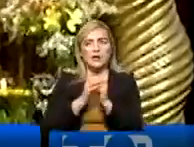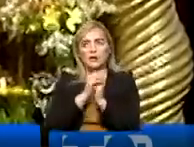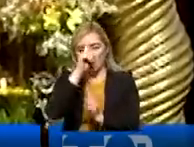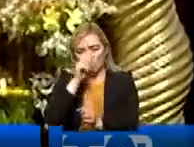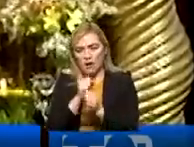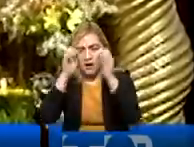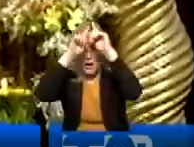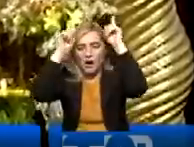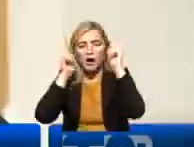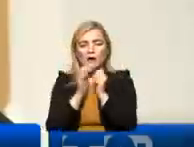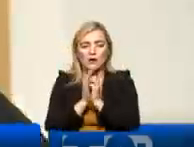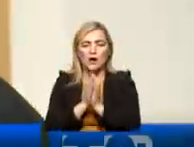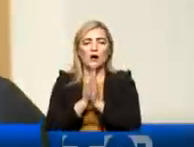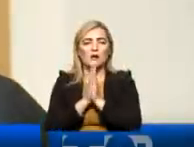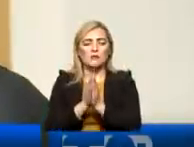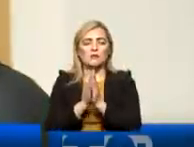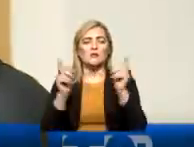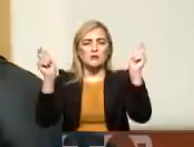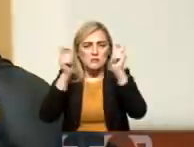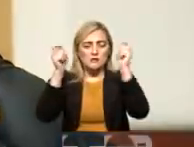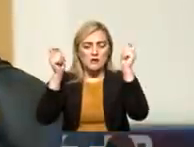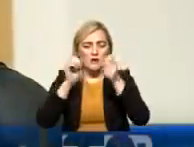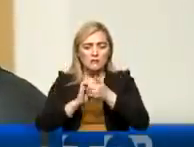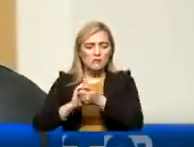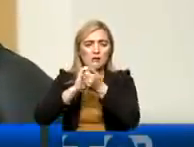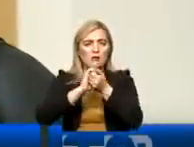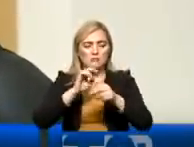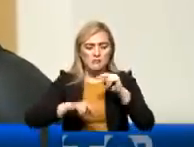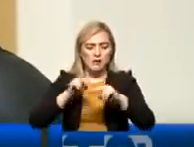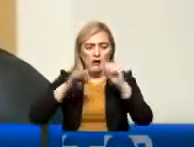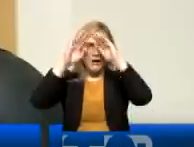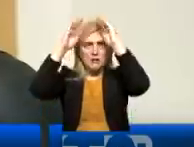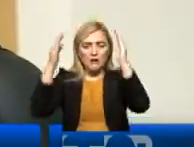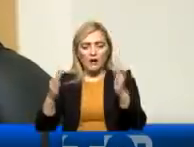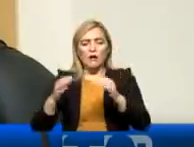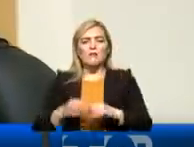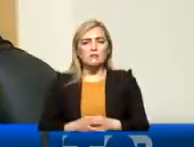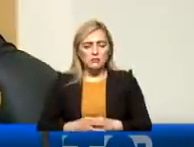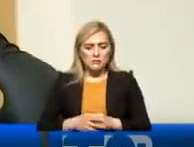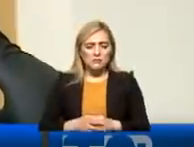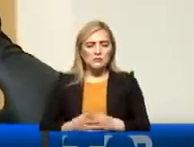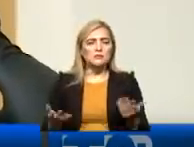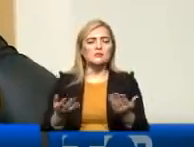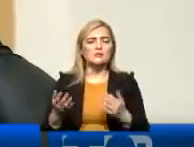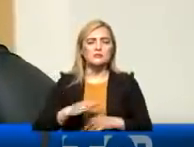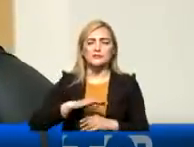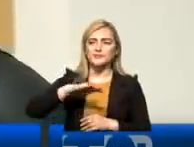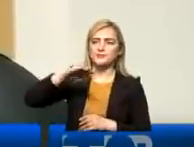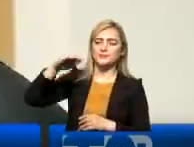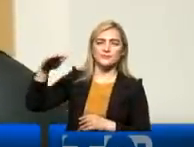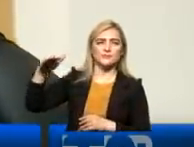una fundación solidaria. Construimos la capilla de la Virgen, la capilla de la Madre Dolorosa, arriba